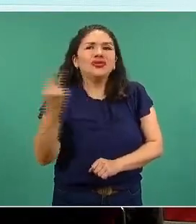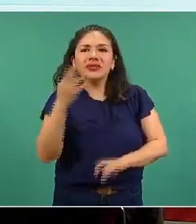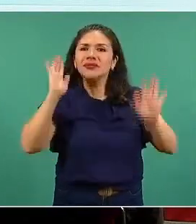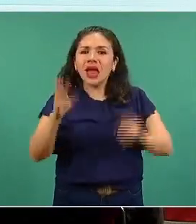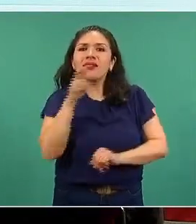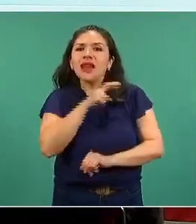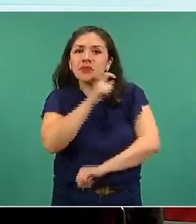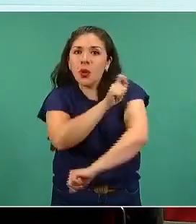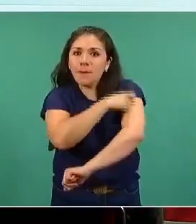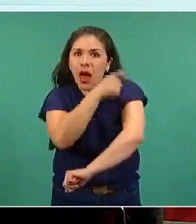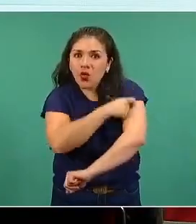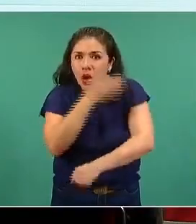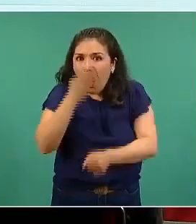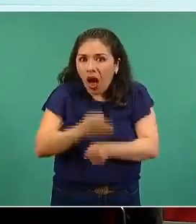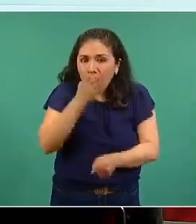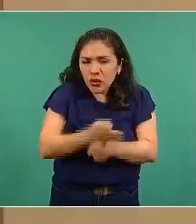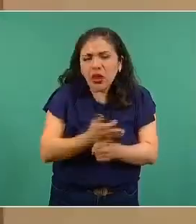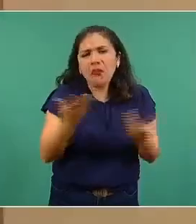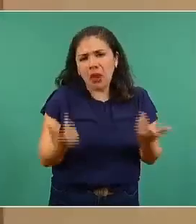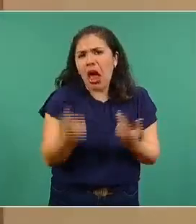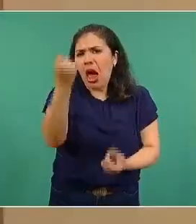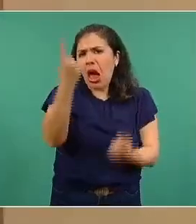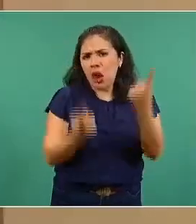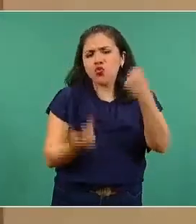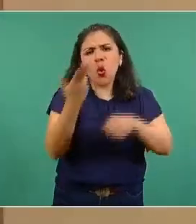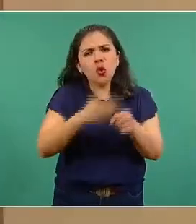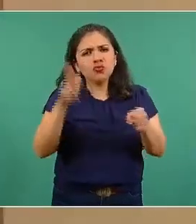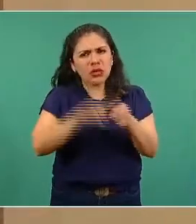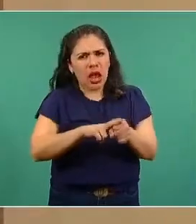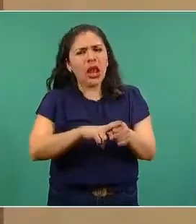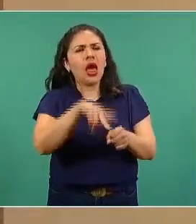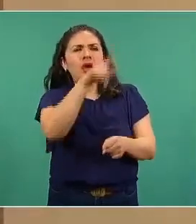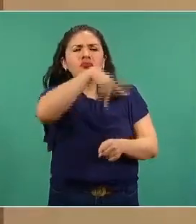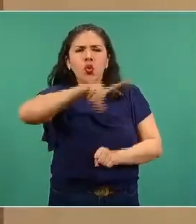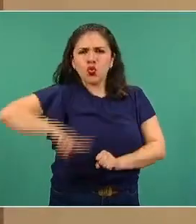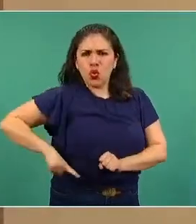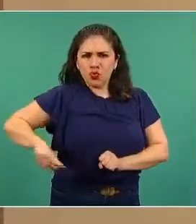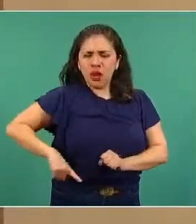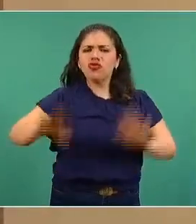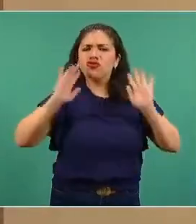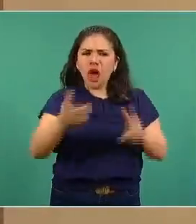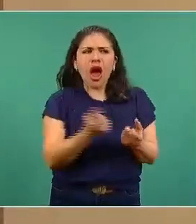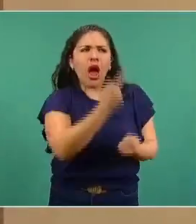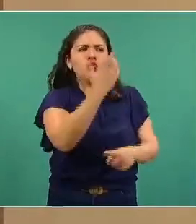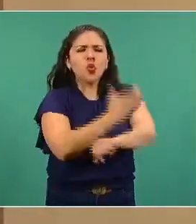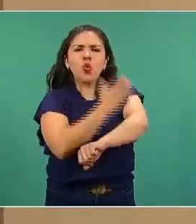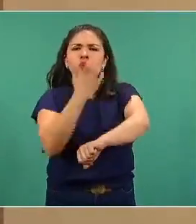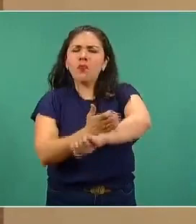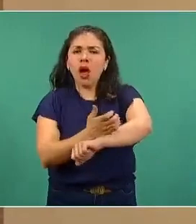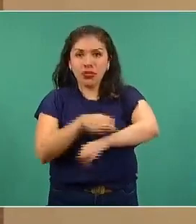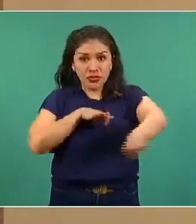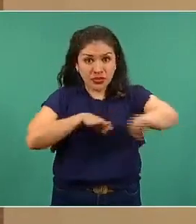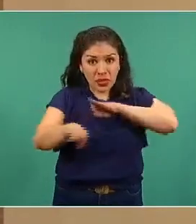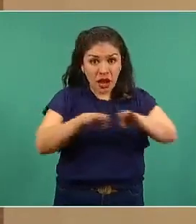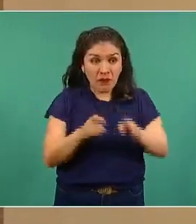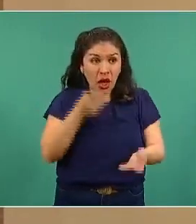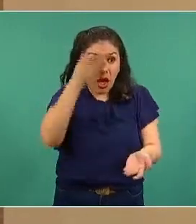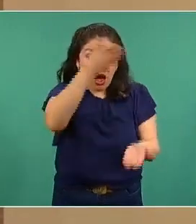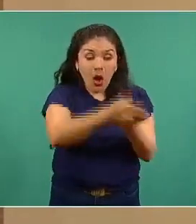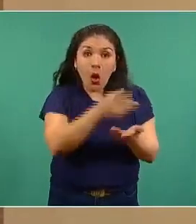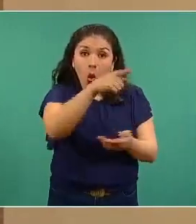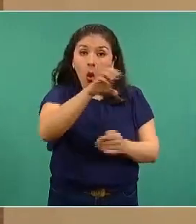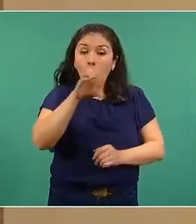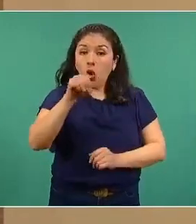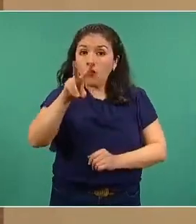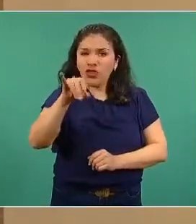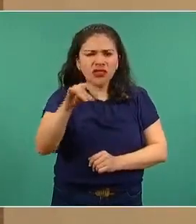este momento. Y en algunos hospitales públicos está ocurriendo esto, algunos colegas que no trabajan en la unidad COVID del